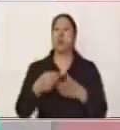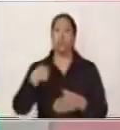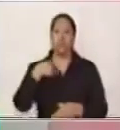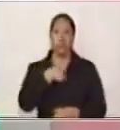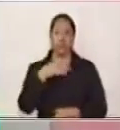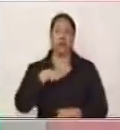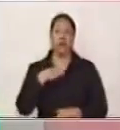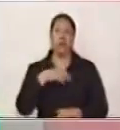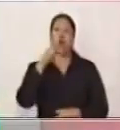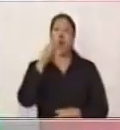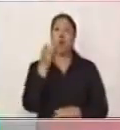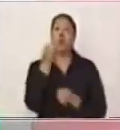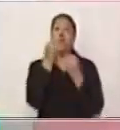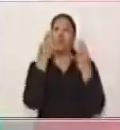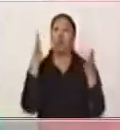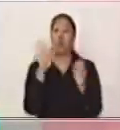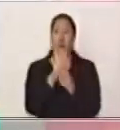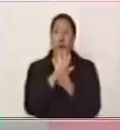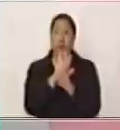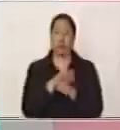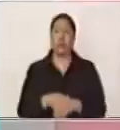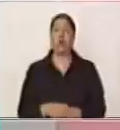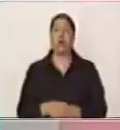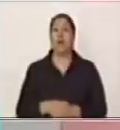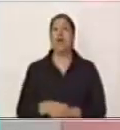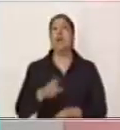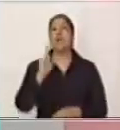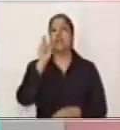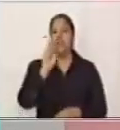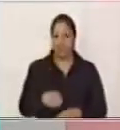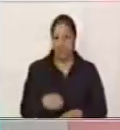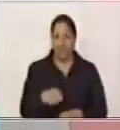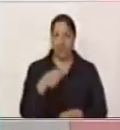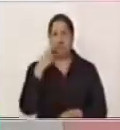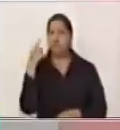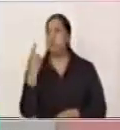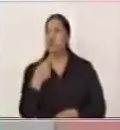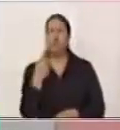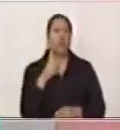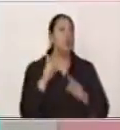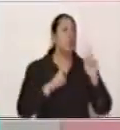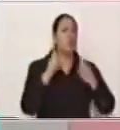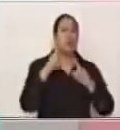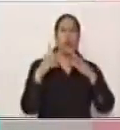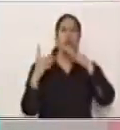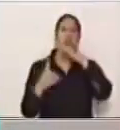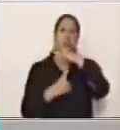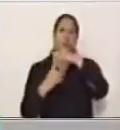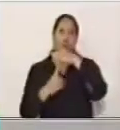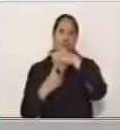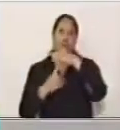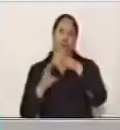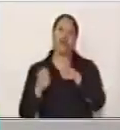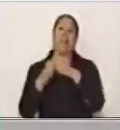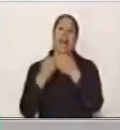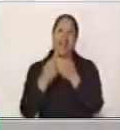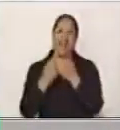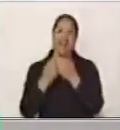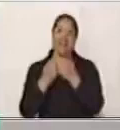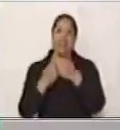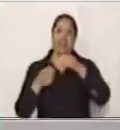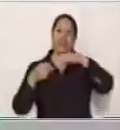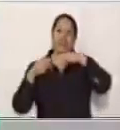entero, debemos buscarle denominador. Y en este caso, se coloca el número